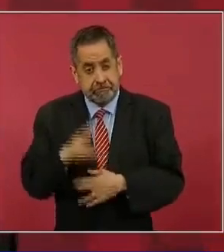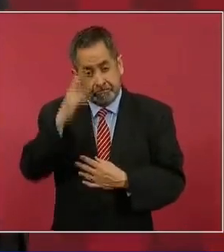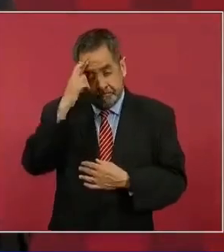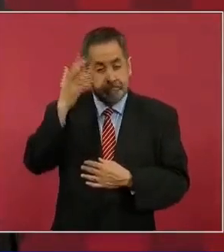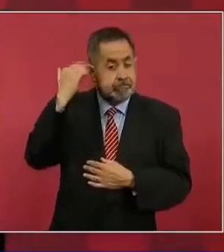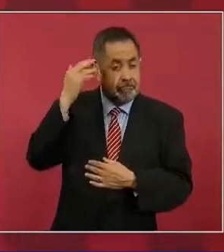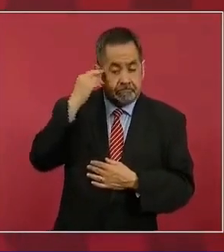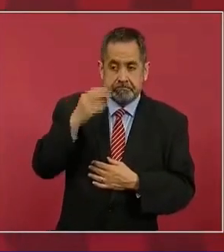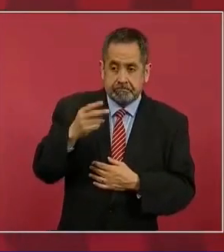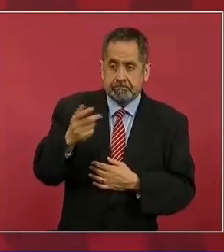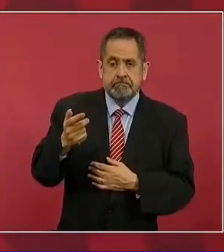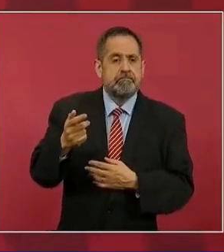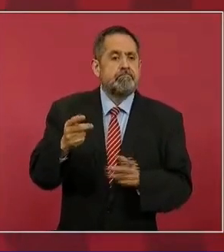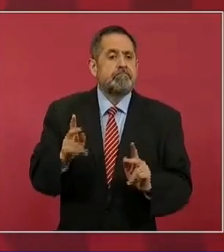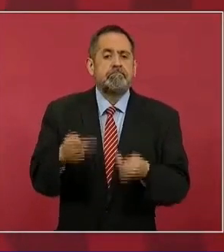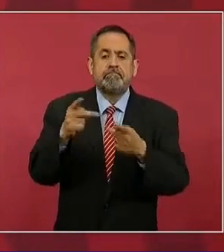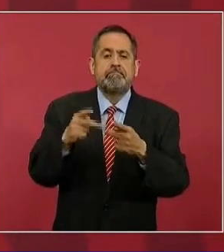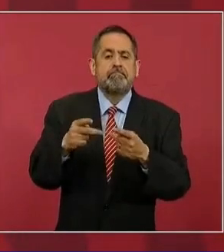acciones